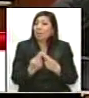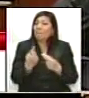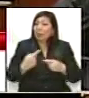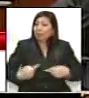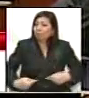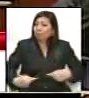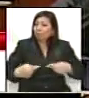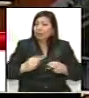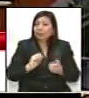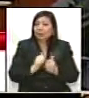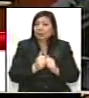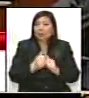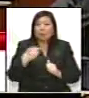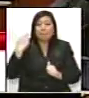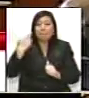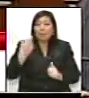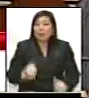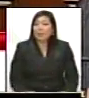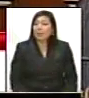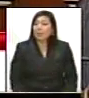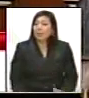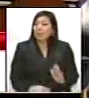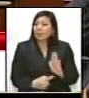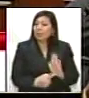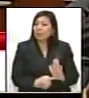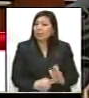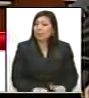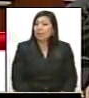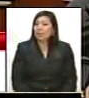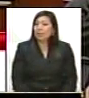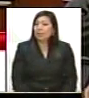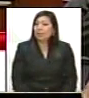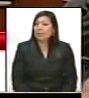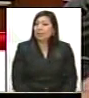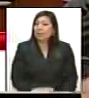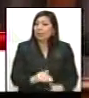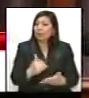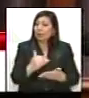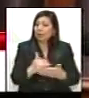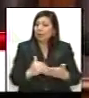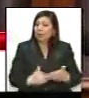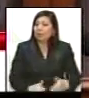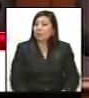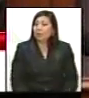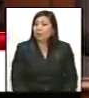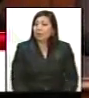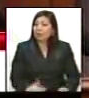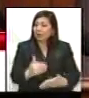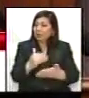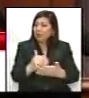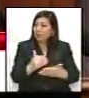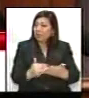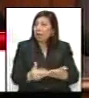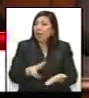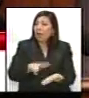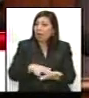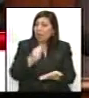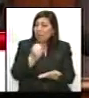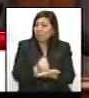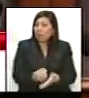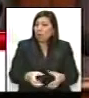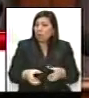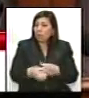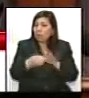debatir la reforma política se han presentado presidente acá está toda la reforma política hasta hay un cronograma aprobado por la